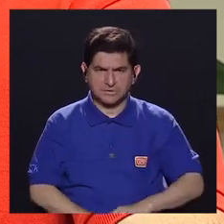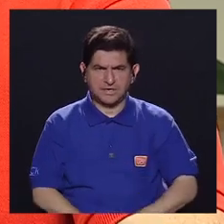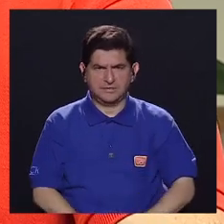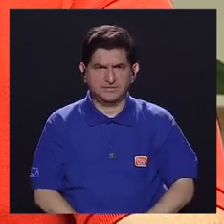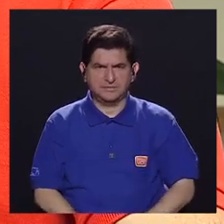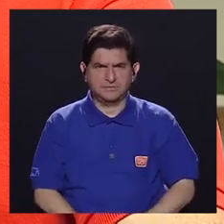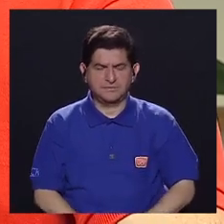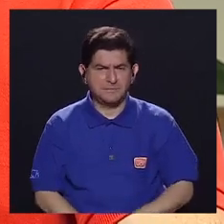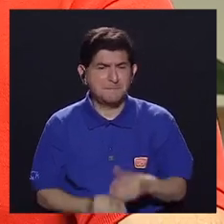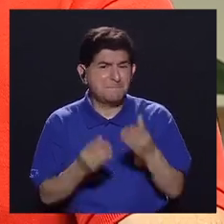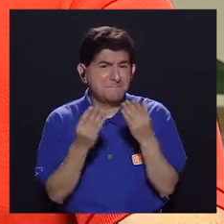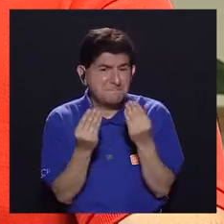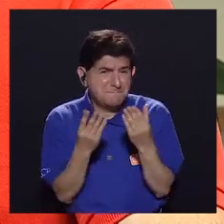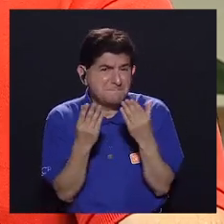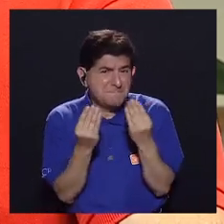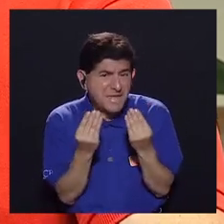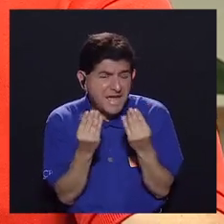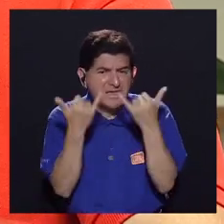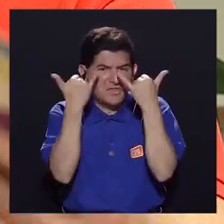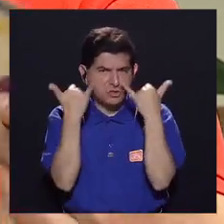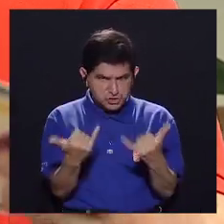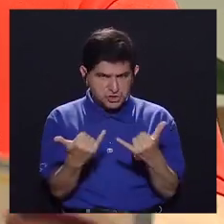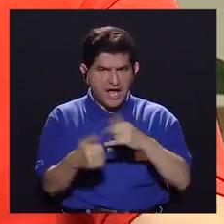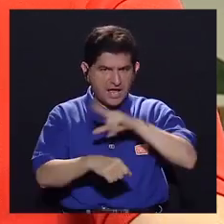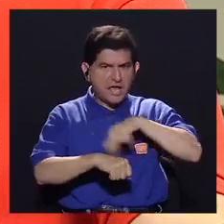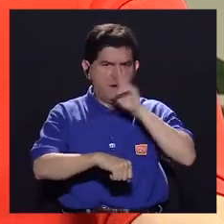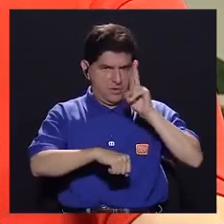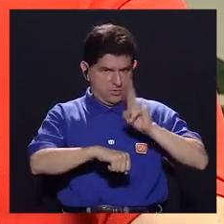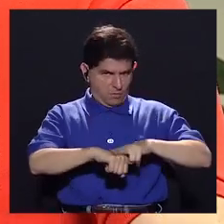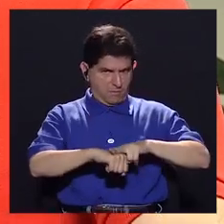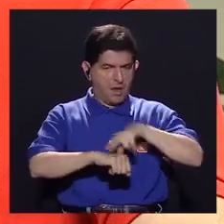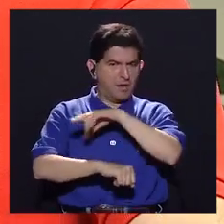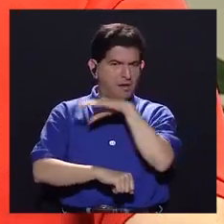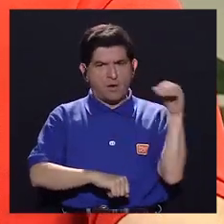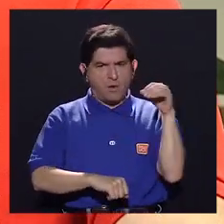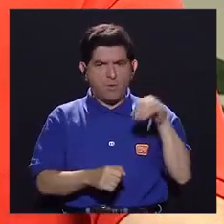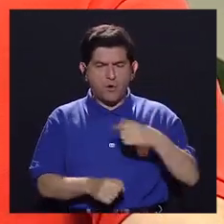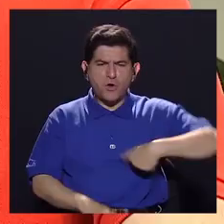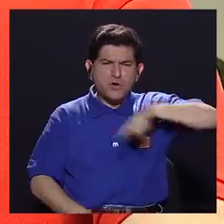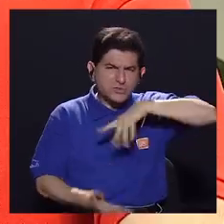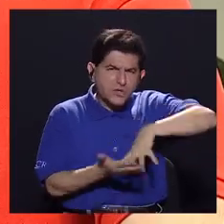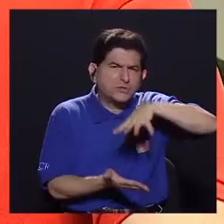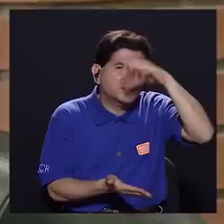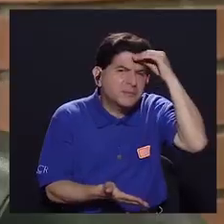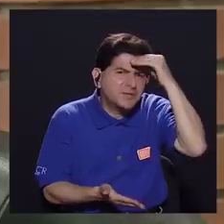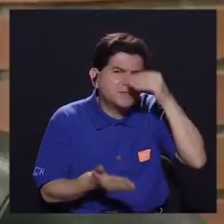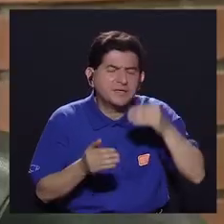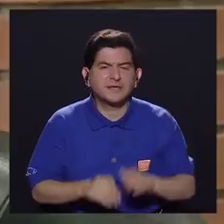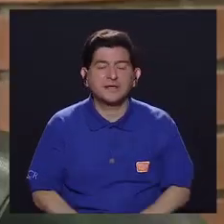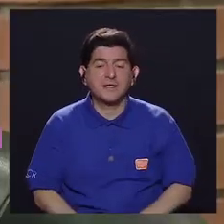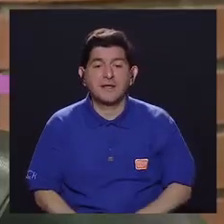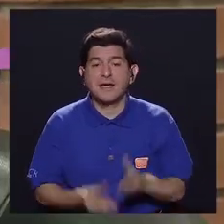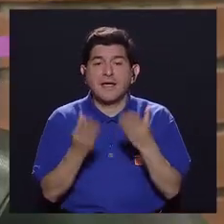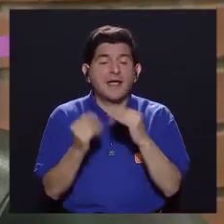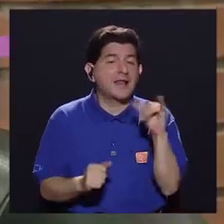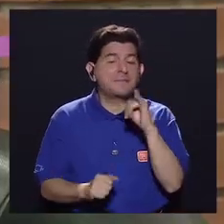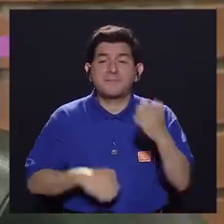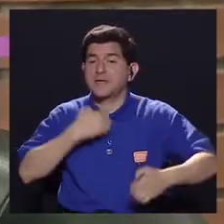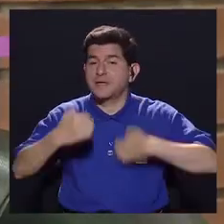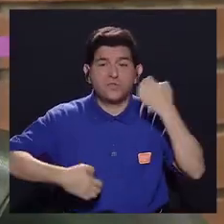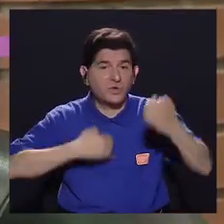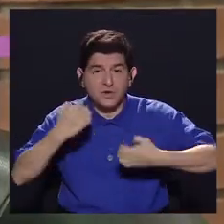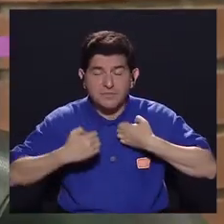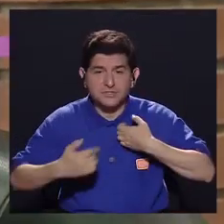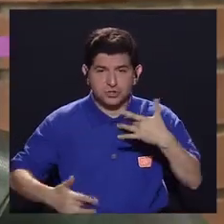si es un miedo que ya nos viene de natural o es un miedo que aprendemos, Gabriela. El miedo, como cualquier